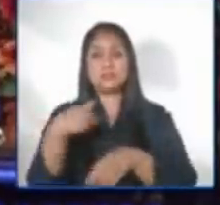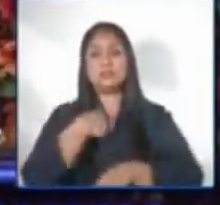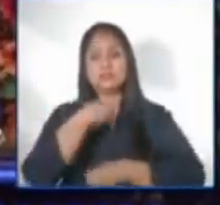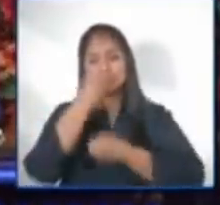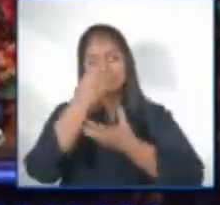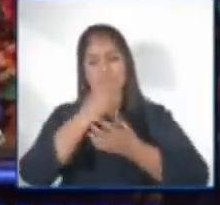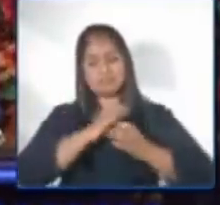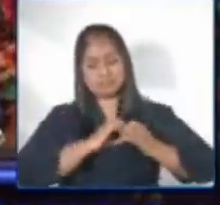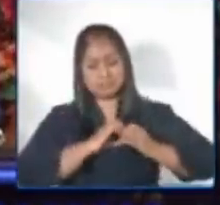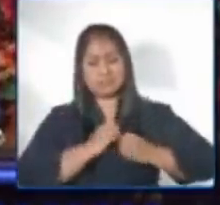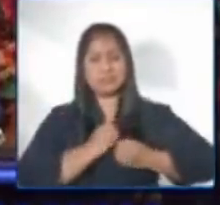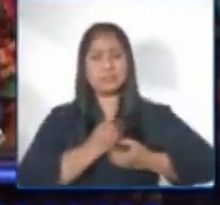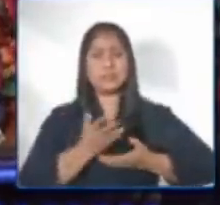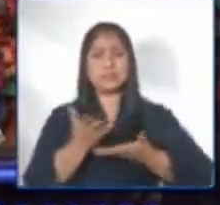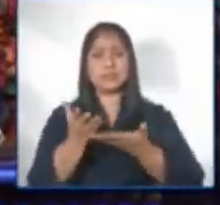mi corazón.